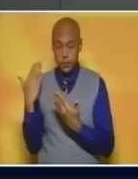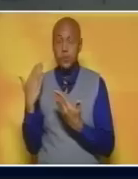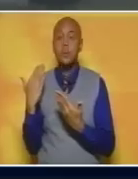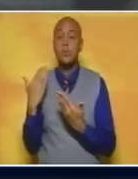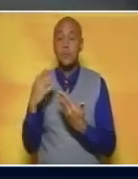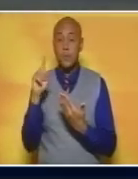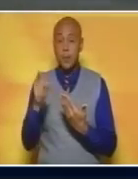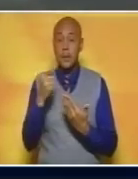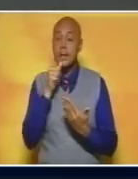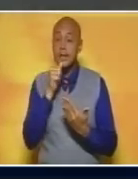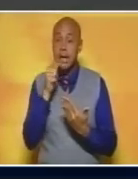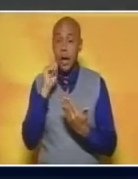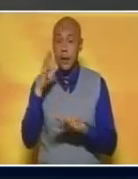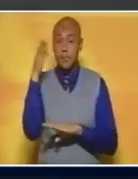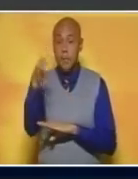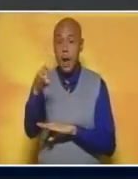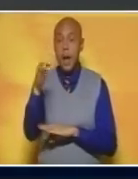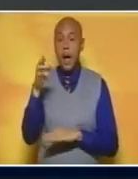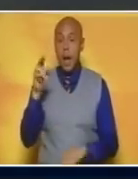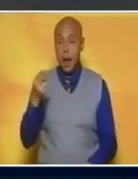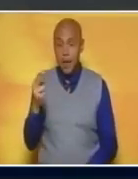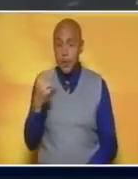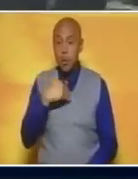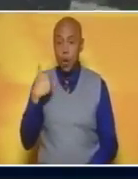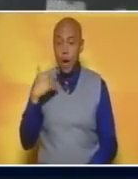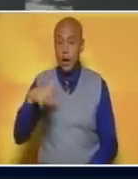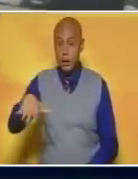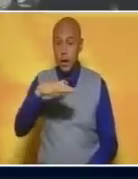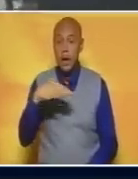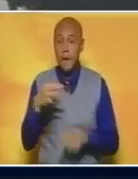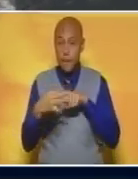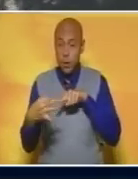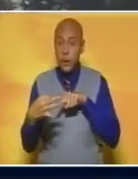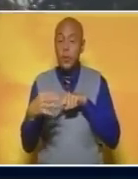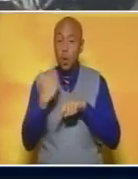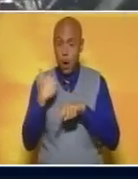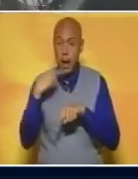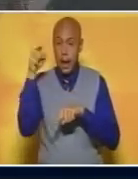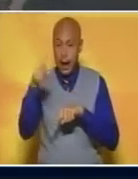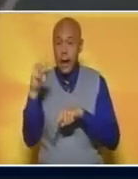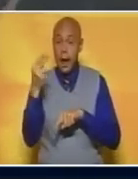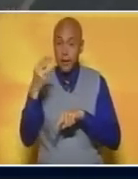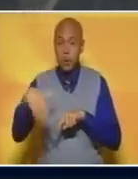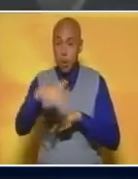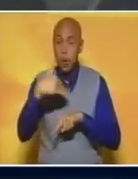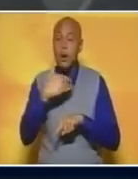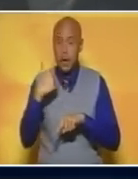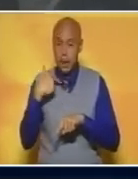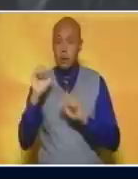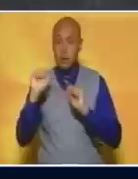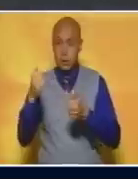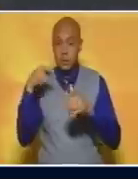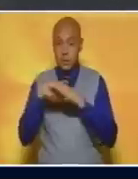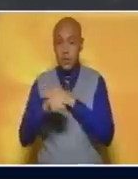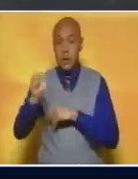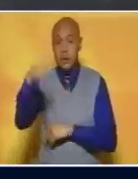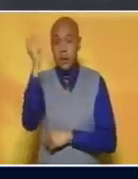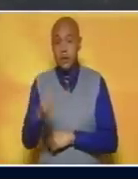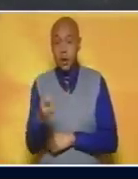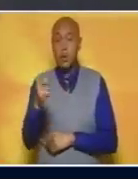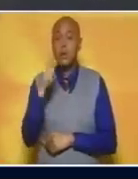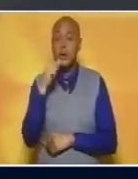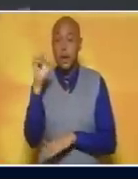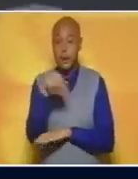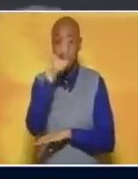como les dije, con destino al Hatillo, donde hoy entonces se va a realizar la sesión de